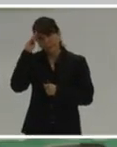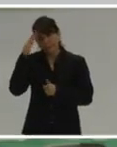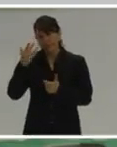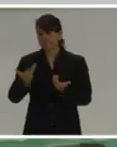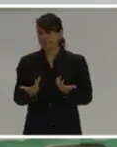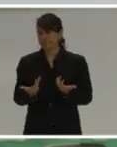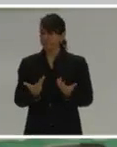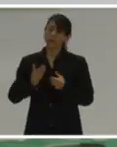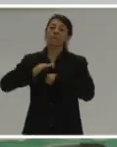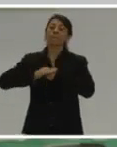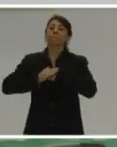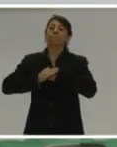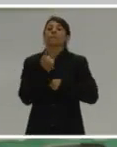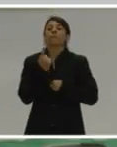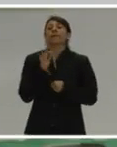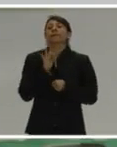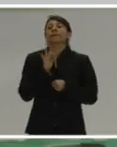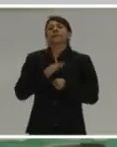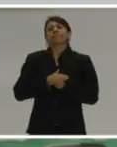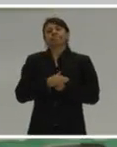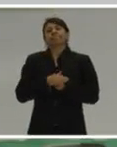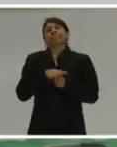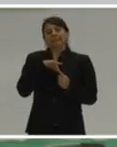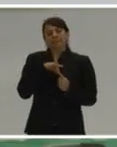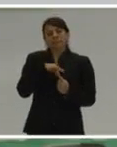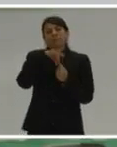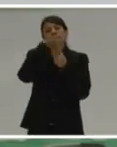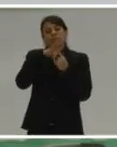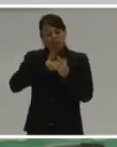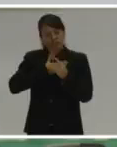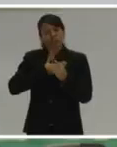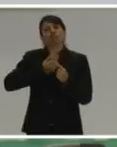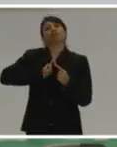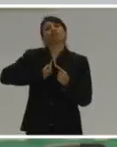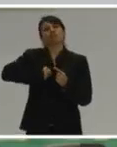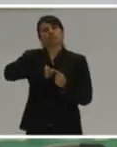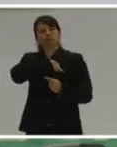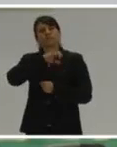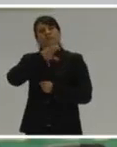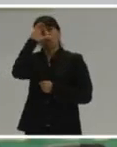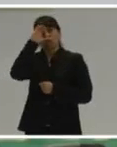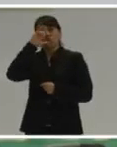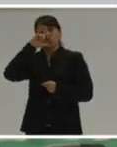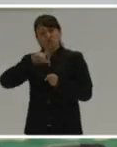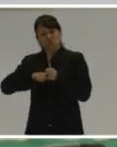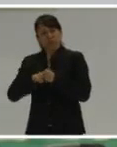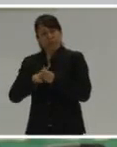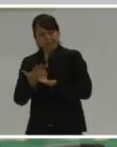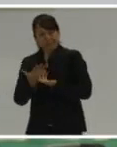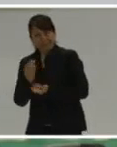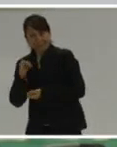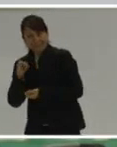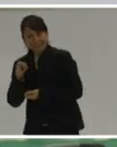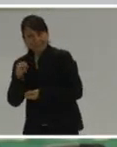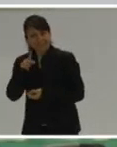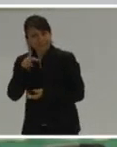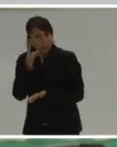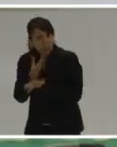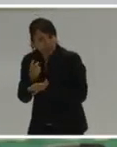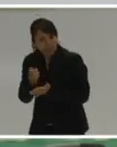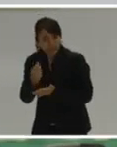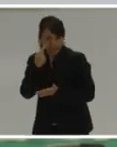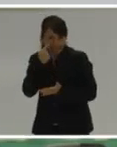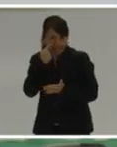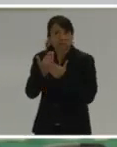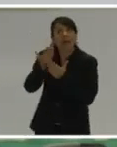lo mejor, lo ideal. Nuestras culturas también han ido, no es lo mismo la cultura de